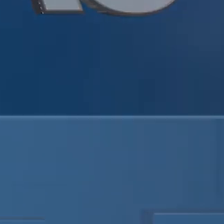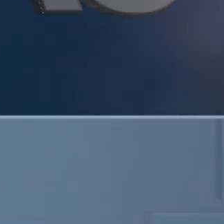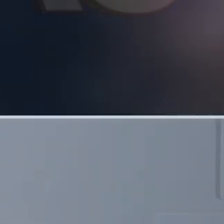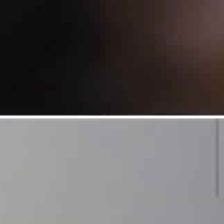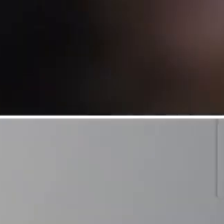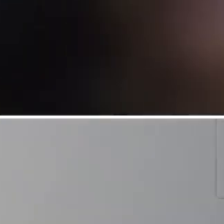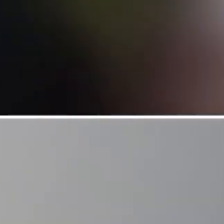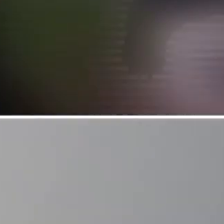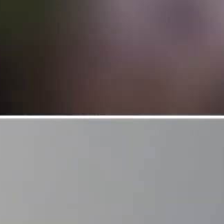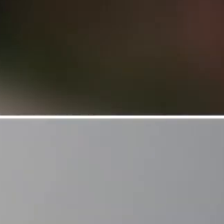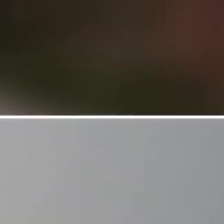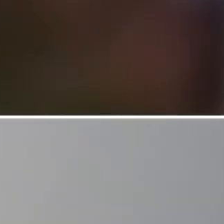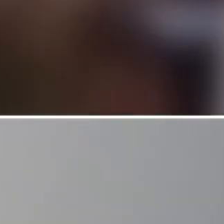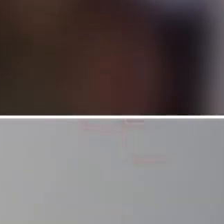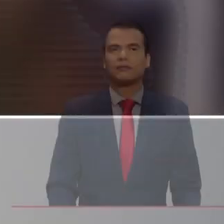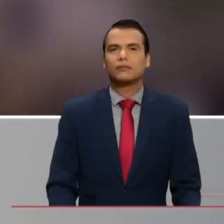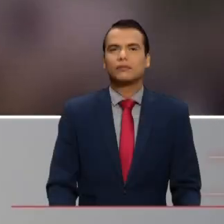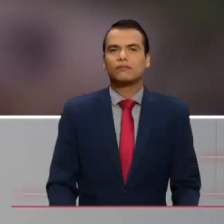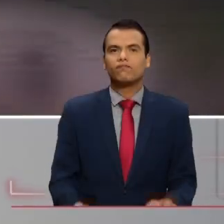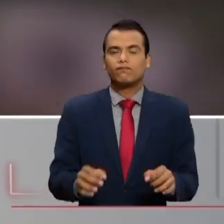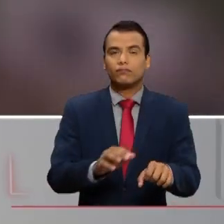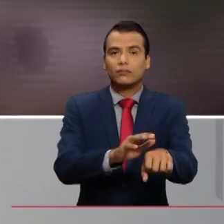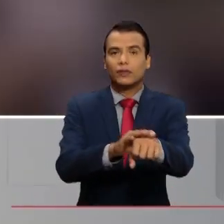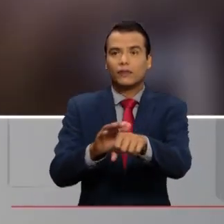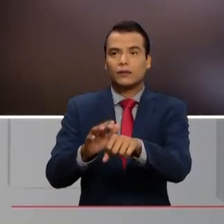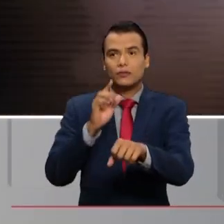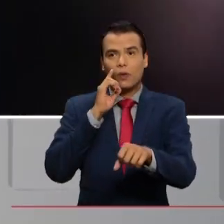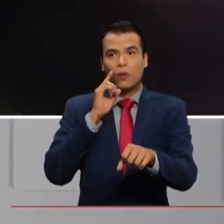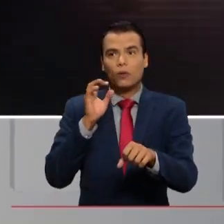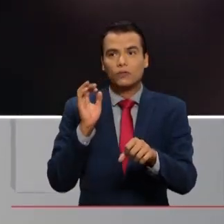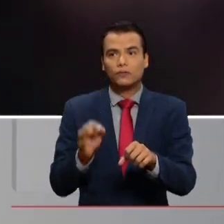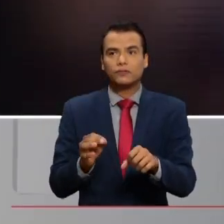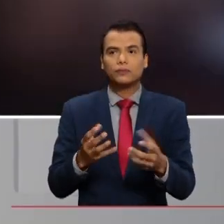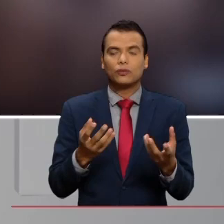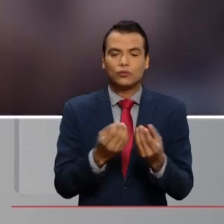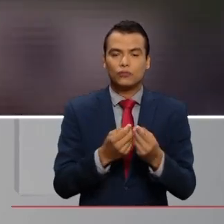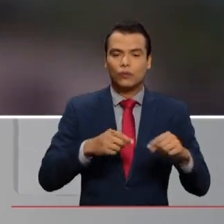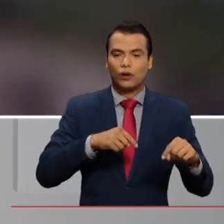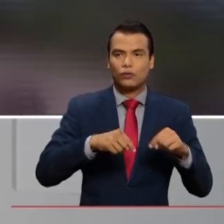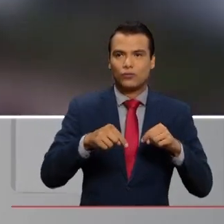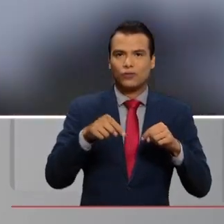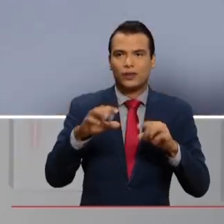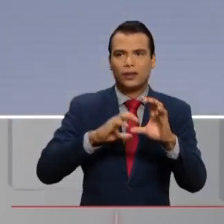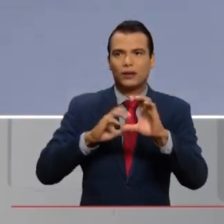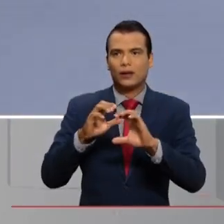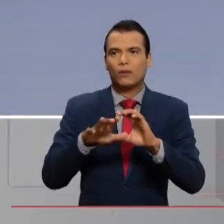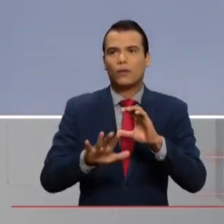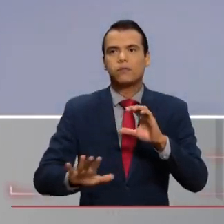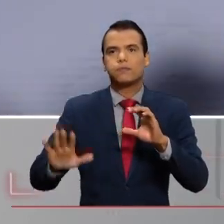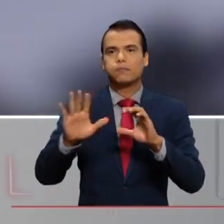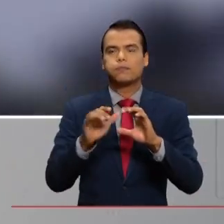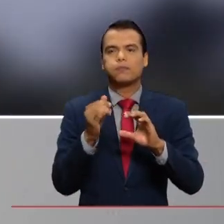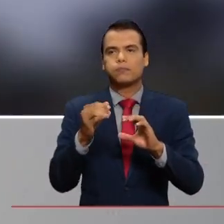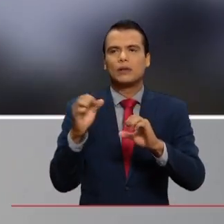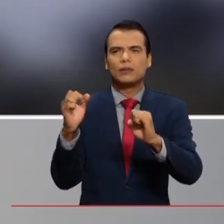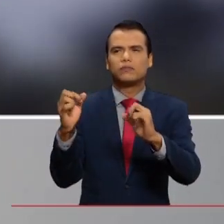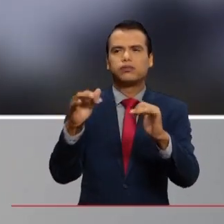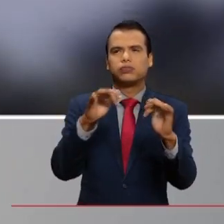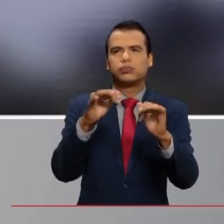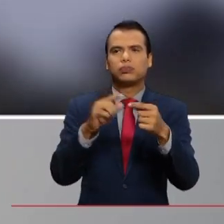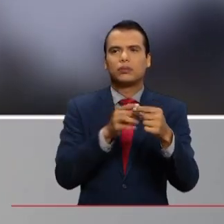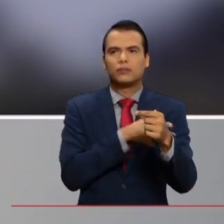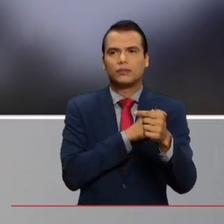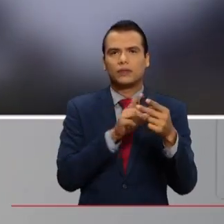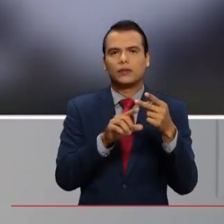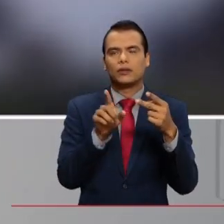Mucha atención, a esta hora las autoridades enfrentan una serie de hostigamientos en el departamento del Cauca. Santander de Quilichao,